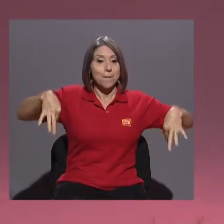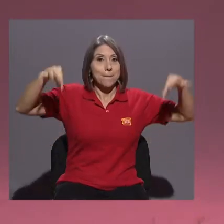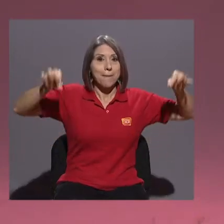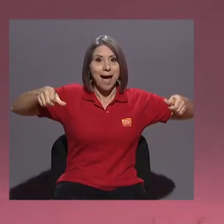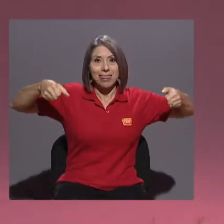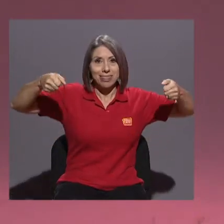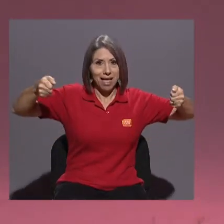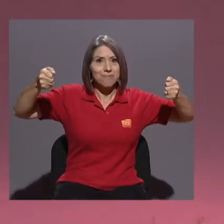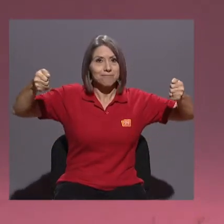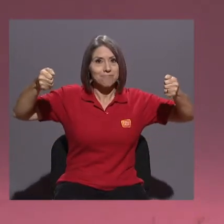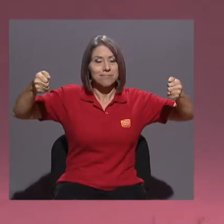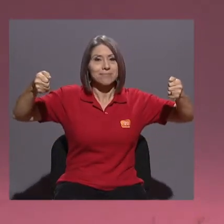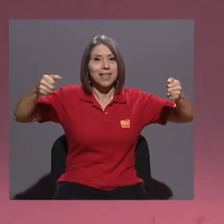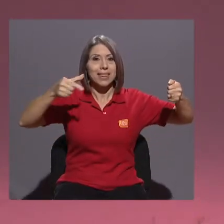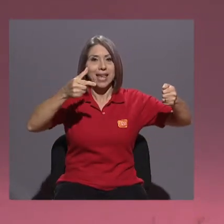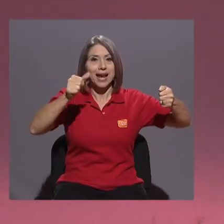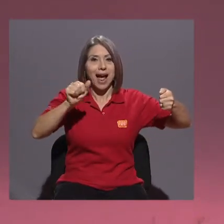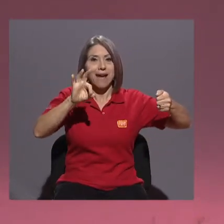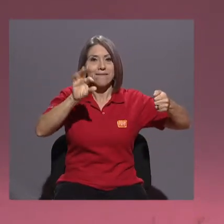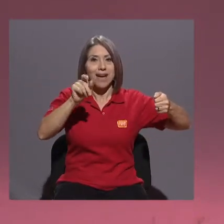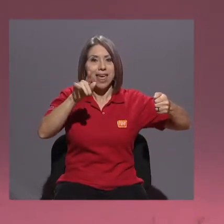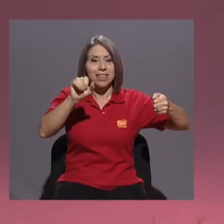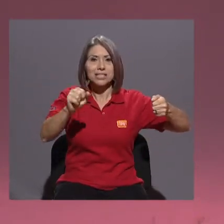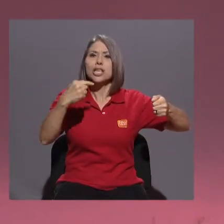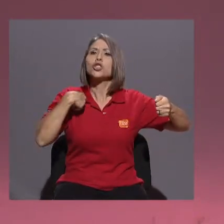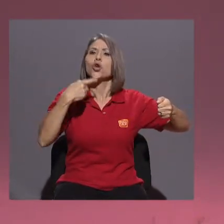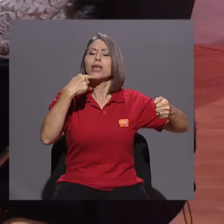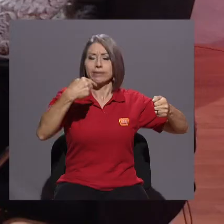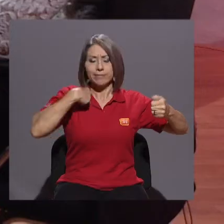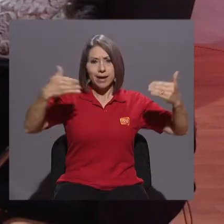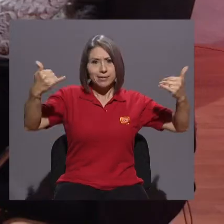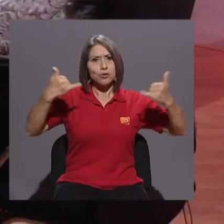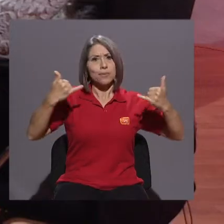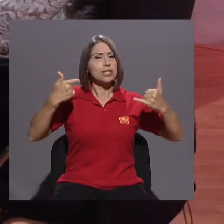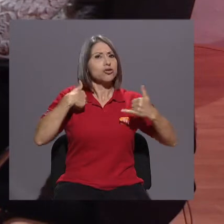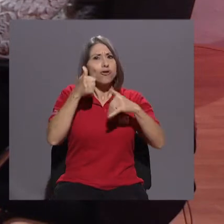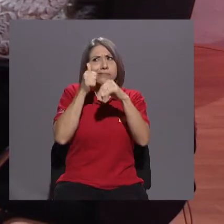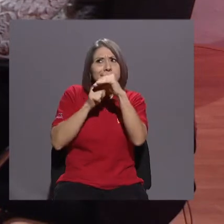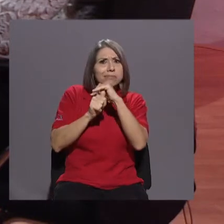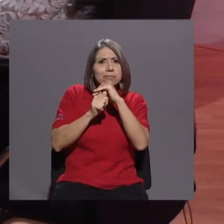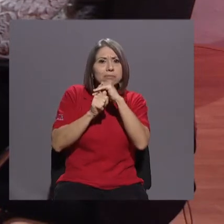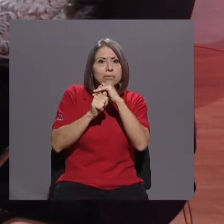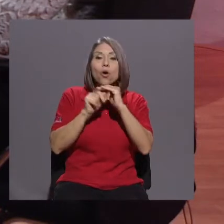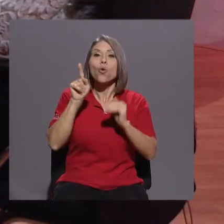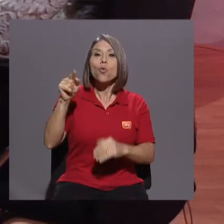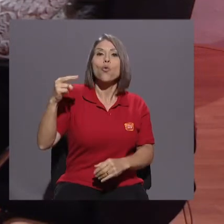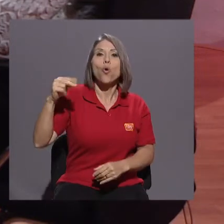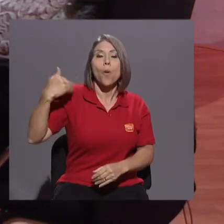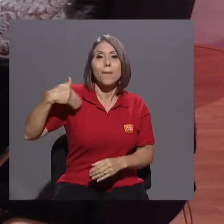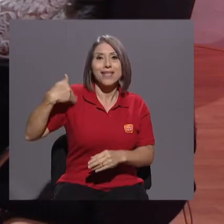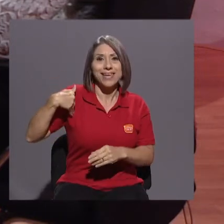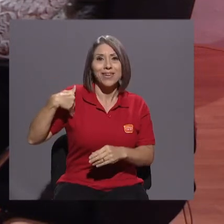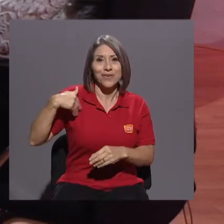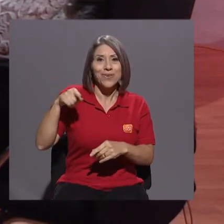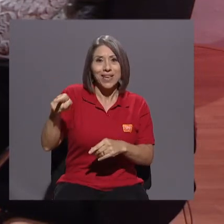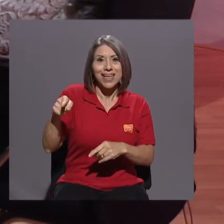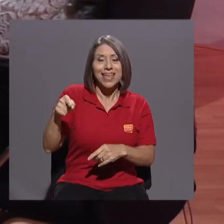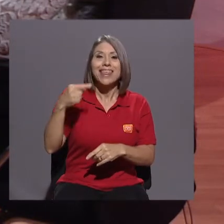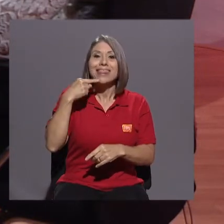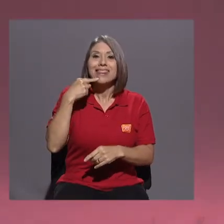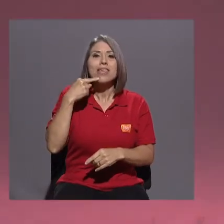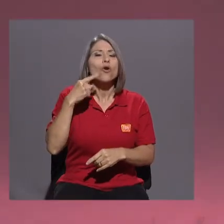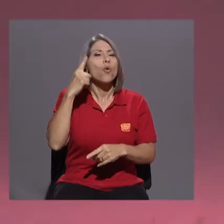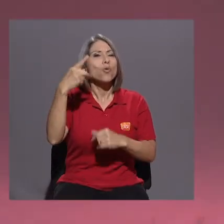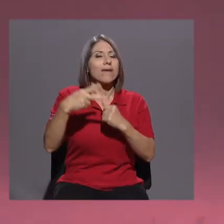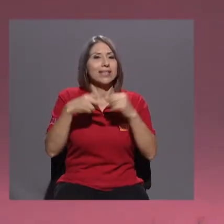De gafadis Y dije Aquí estoy presente No me escondí En ningún momento Un compañero De gafadis Eri dijo una